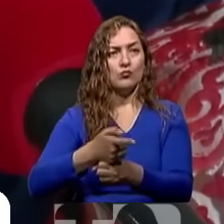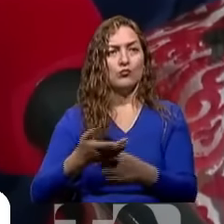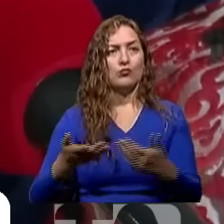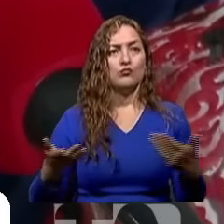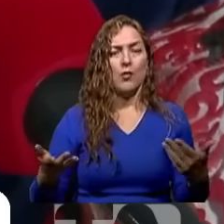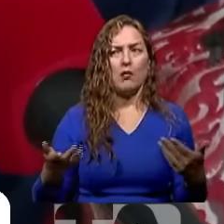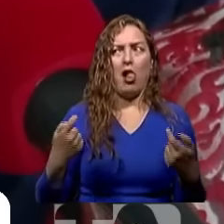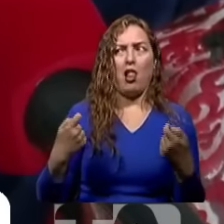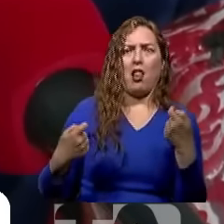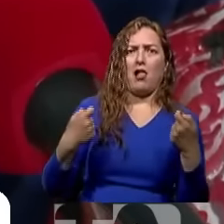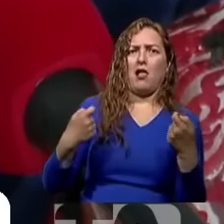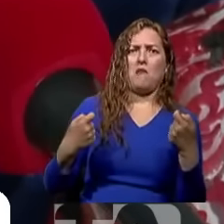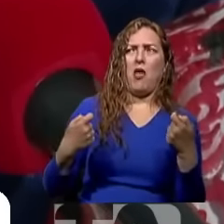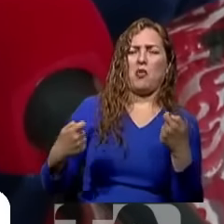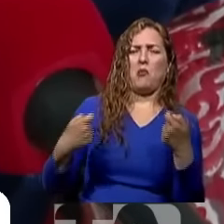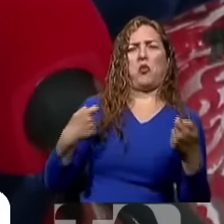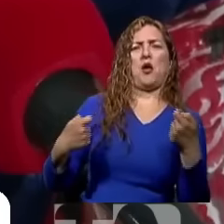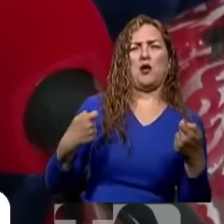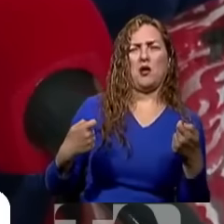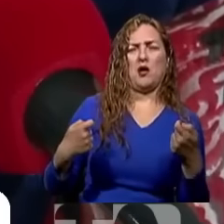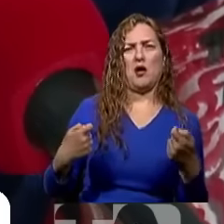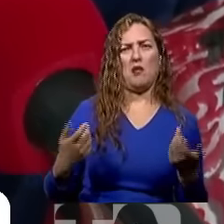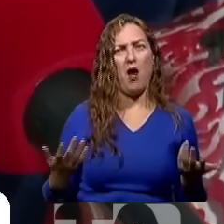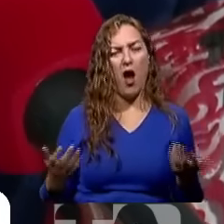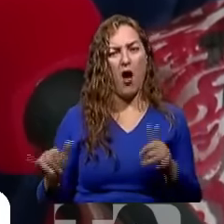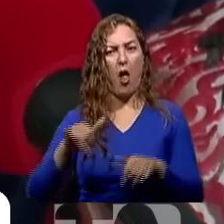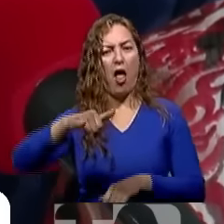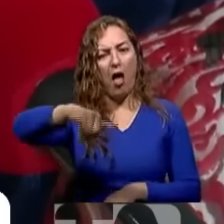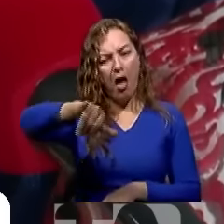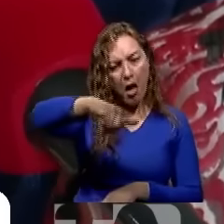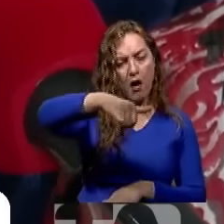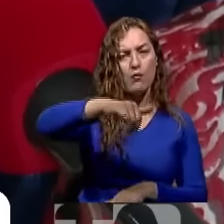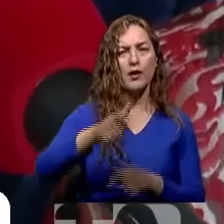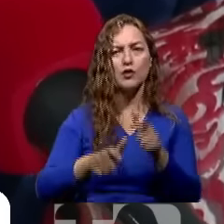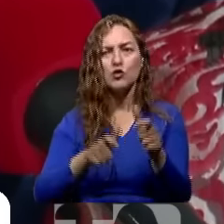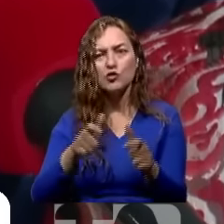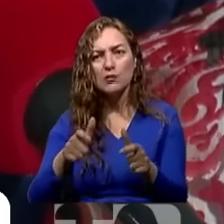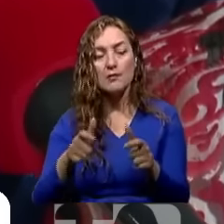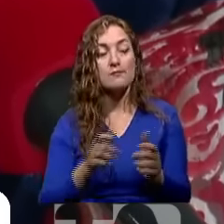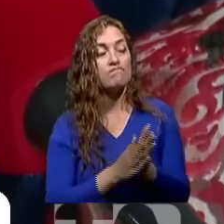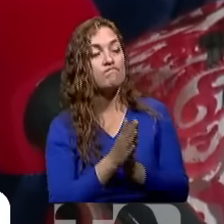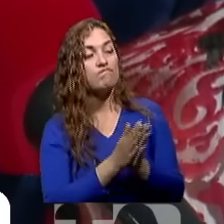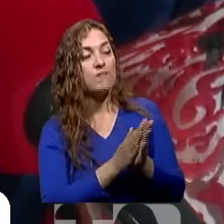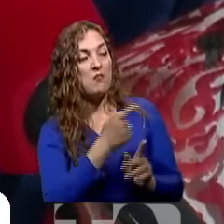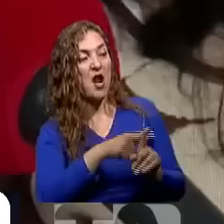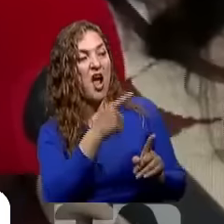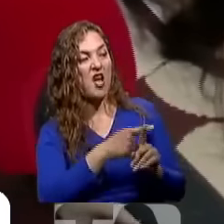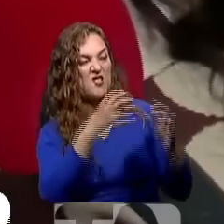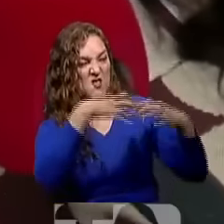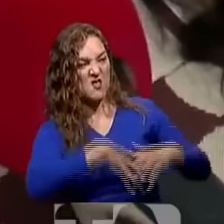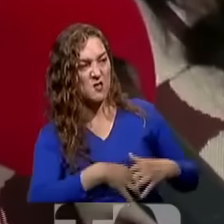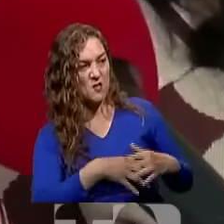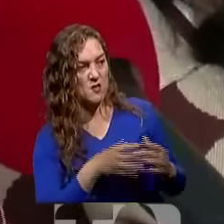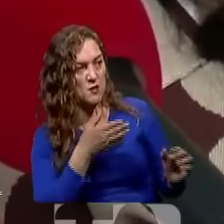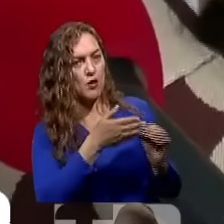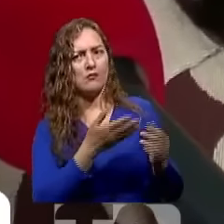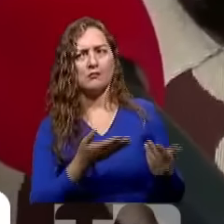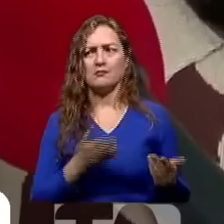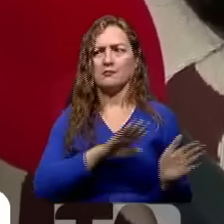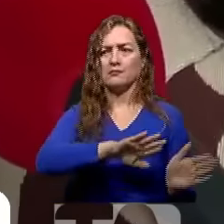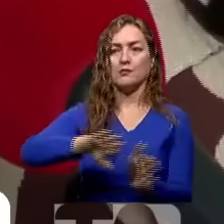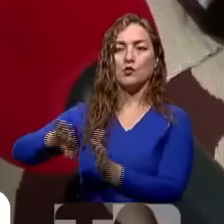ni manipular por ninguna de las personas que lo único que quieren es desestabilizar los mercados de Quito. Pero la predisposición